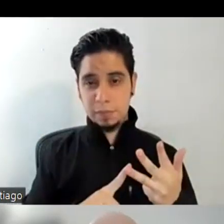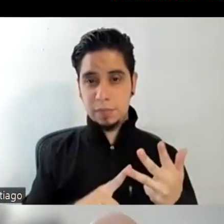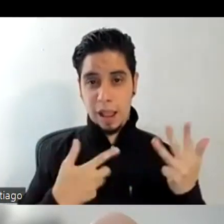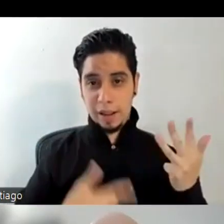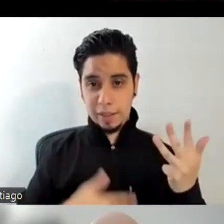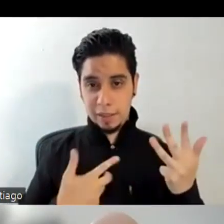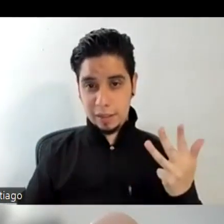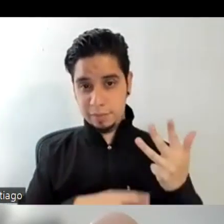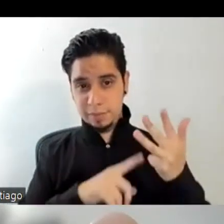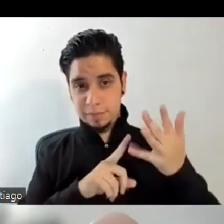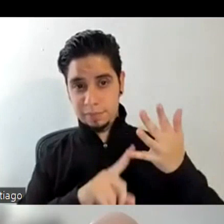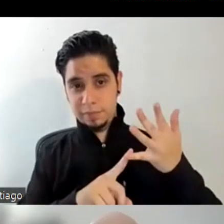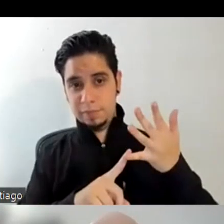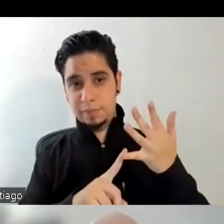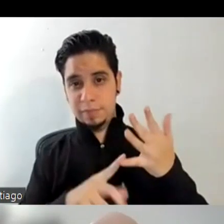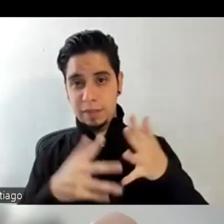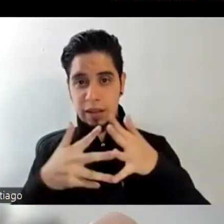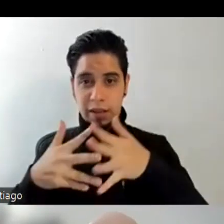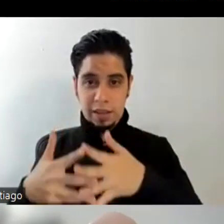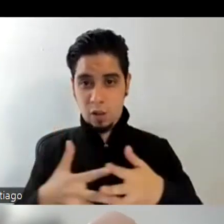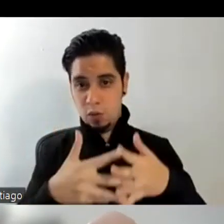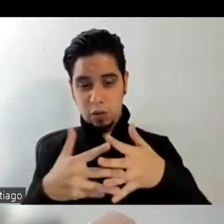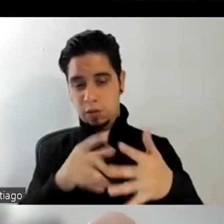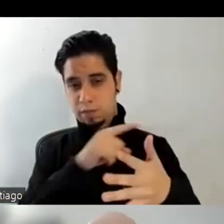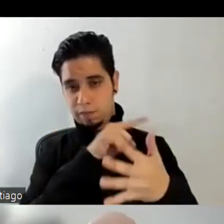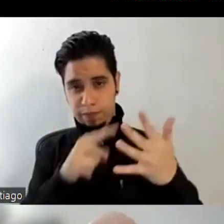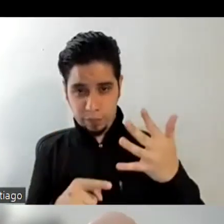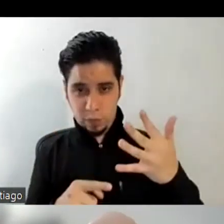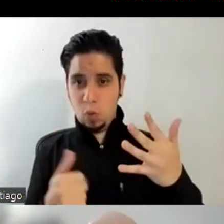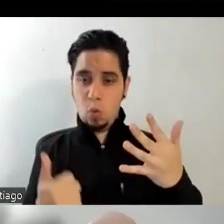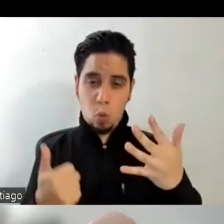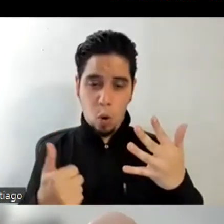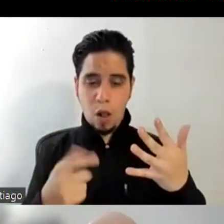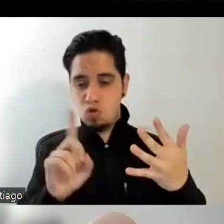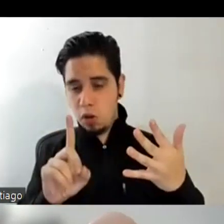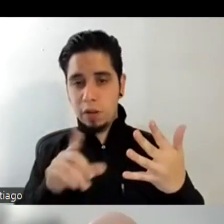¿Argentina? ¿Y Estados Unidos?